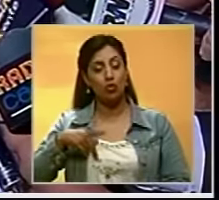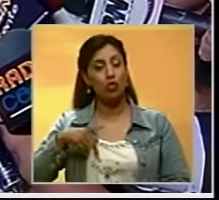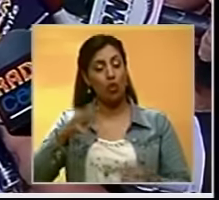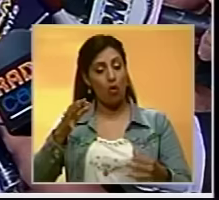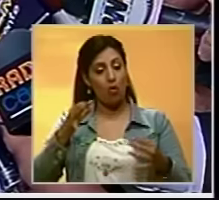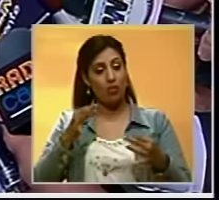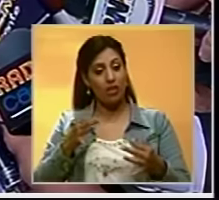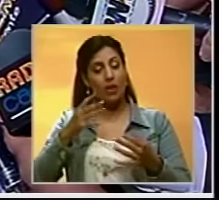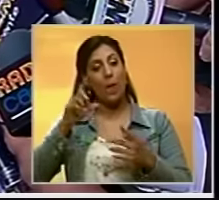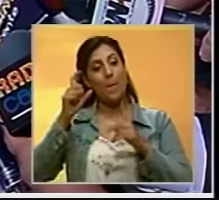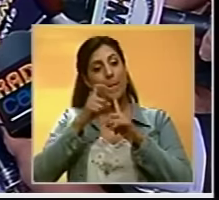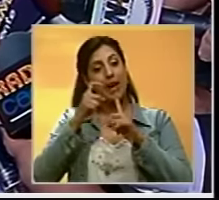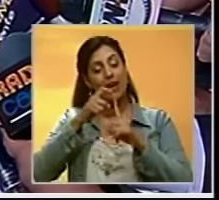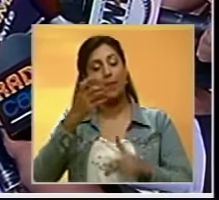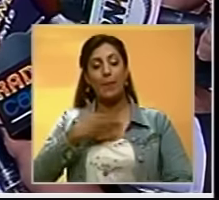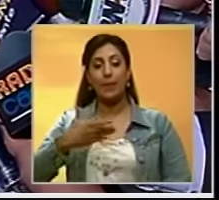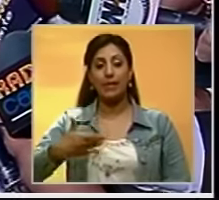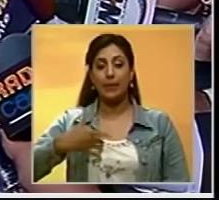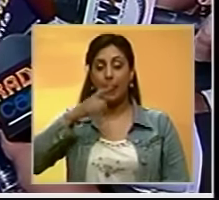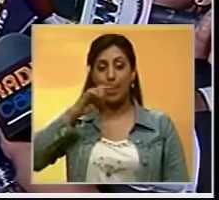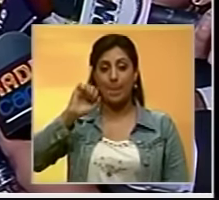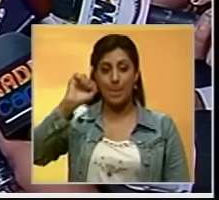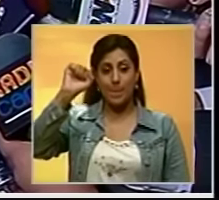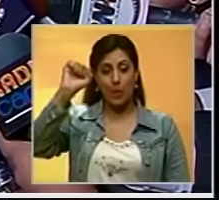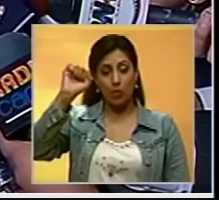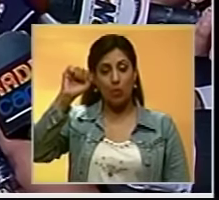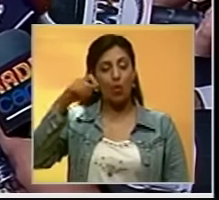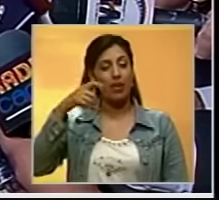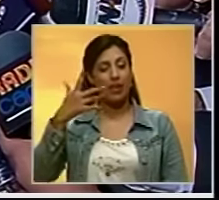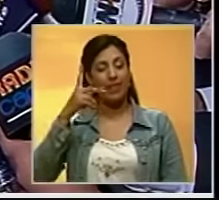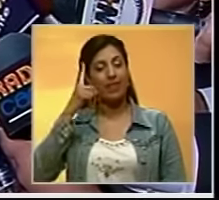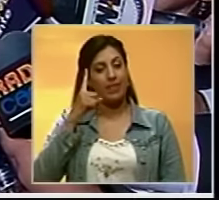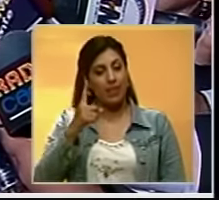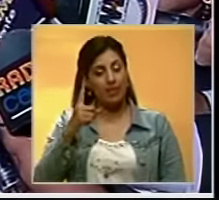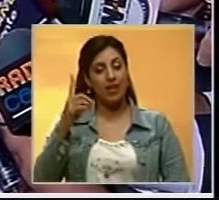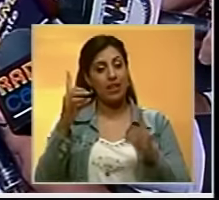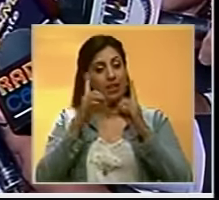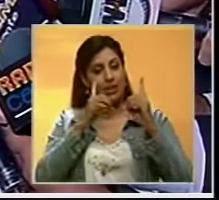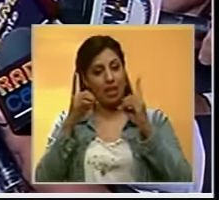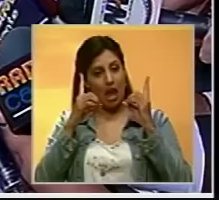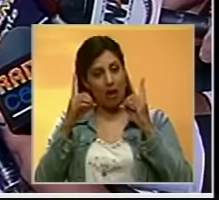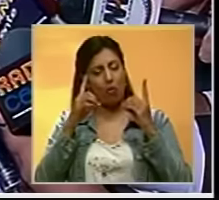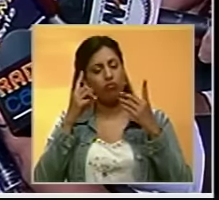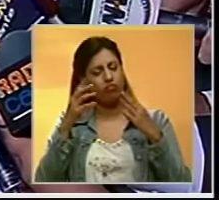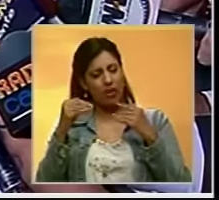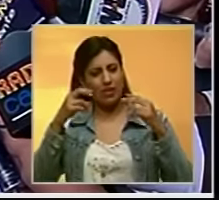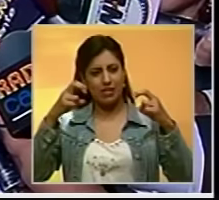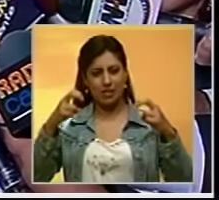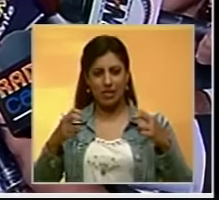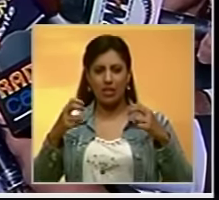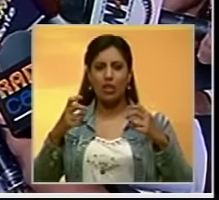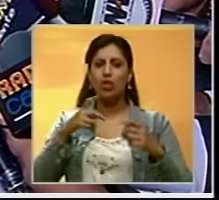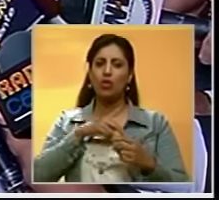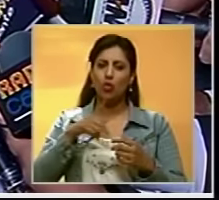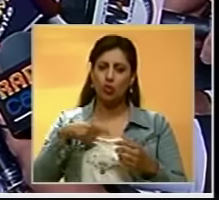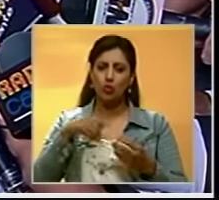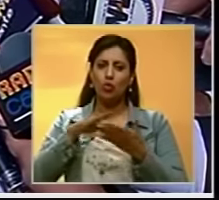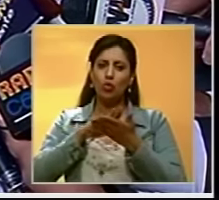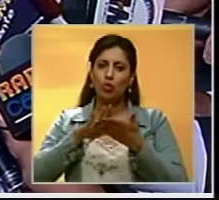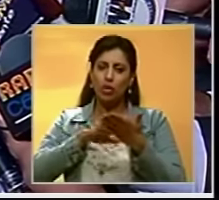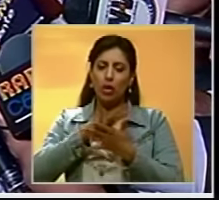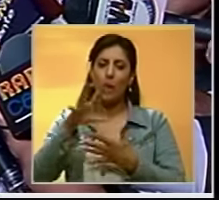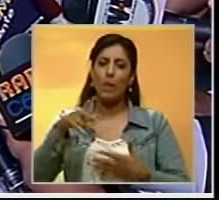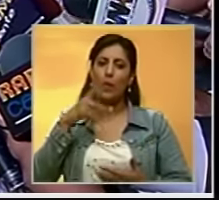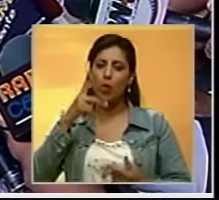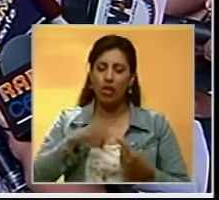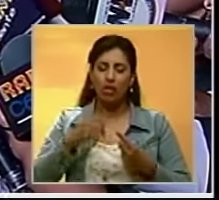Confirmamos la palabra del presidente Nicolás Maduro de que debe ser el diálogo el mecanismo a través del cual los asuntos